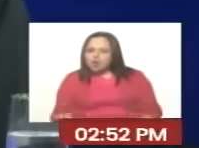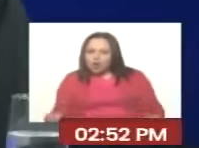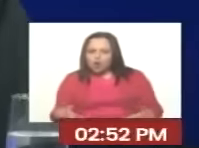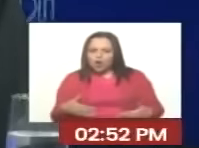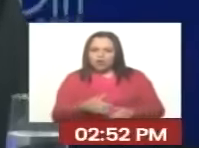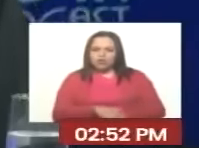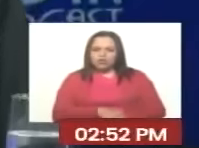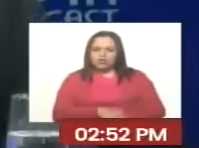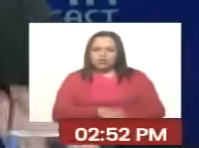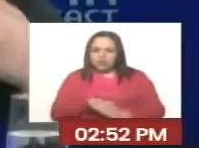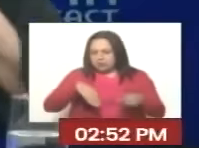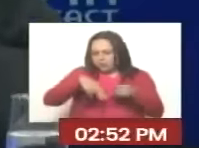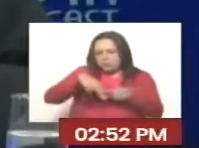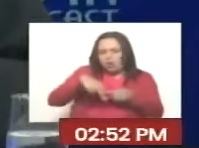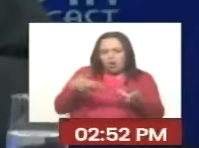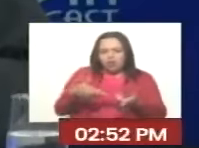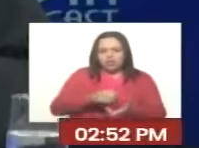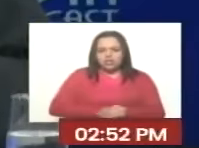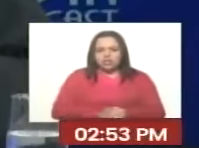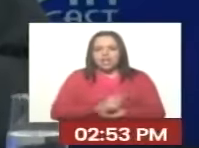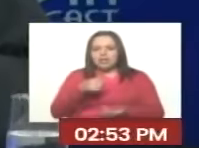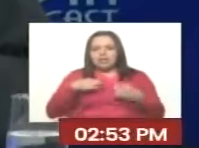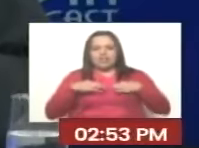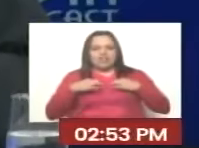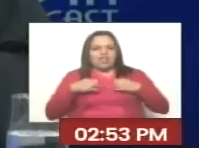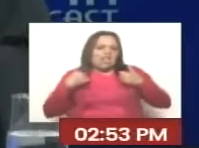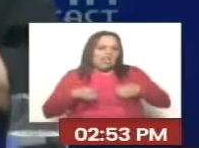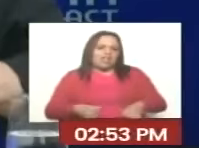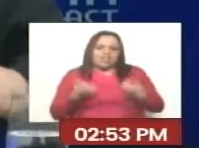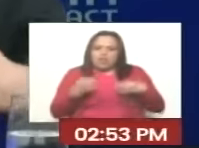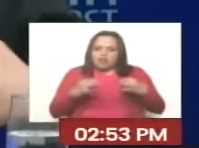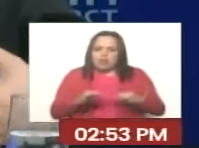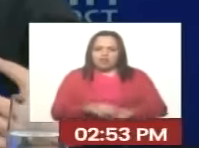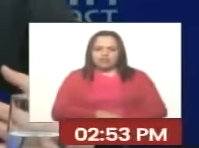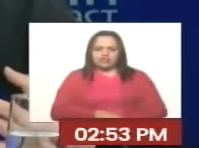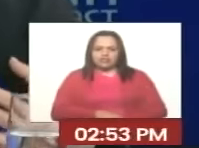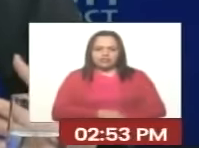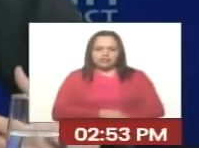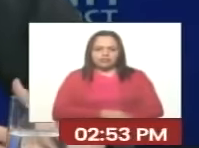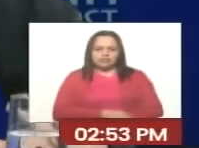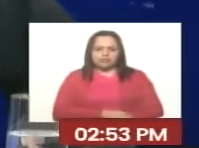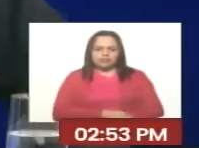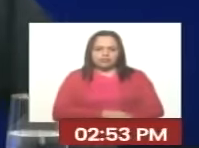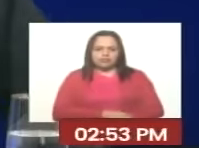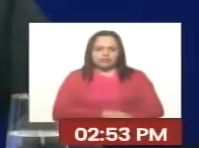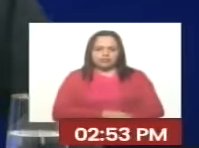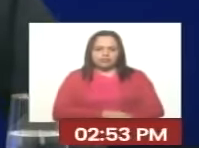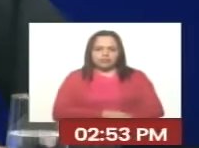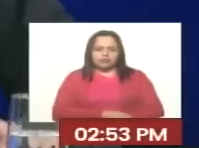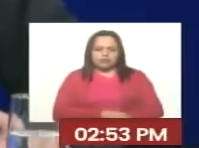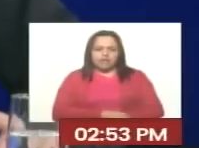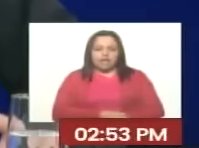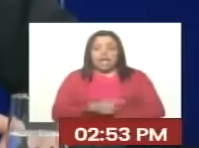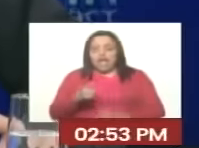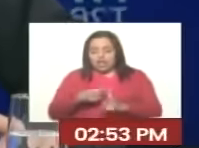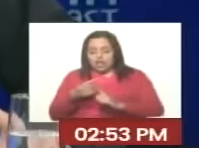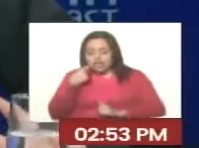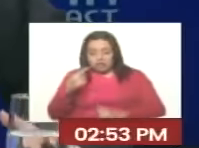un pantalón corto y una franela. Entonces me cuenta la misma Natalia que ella lo